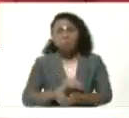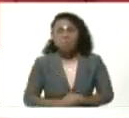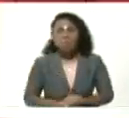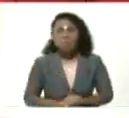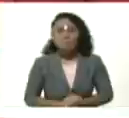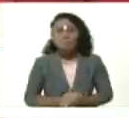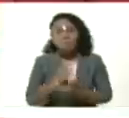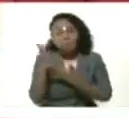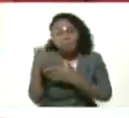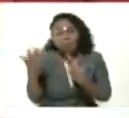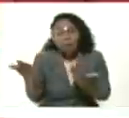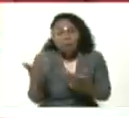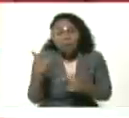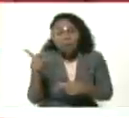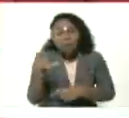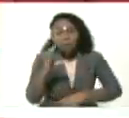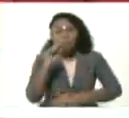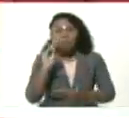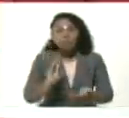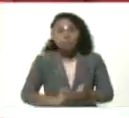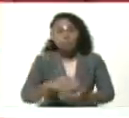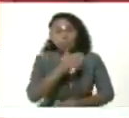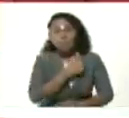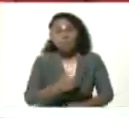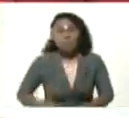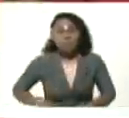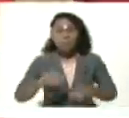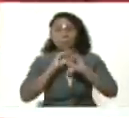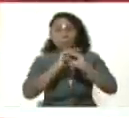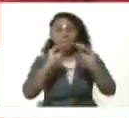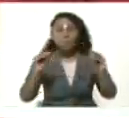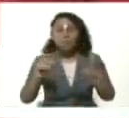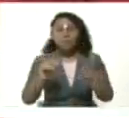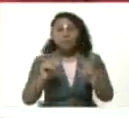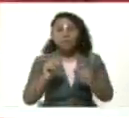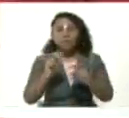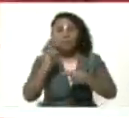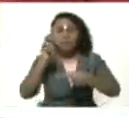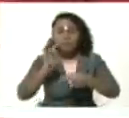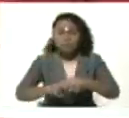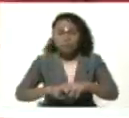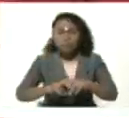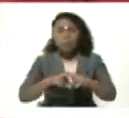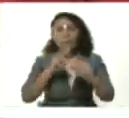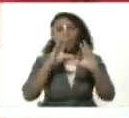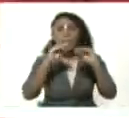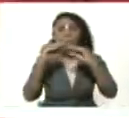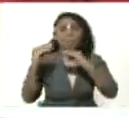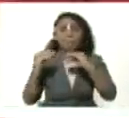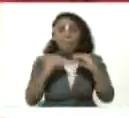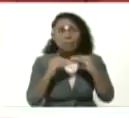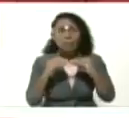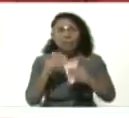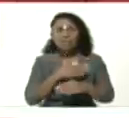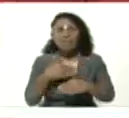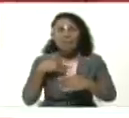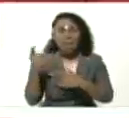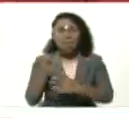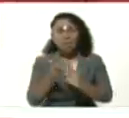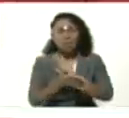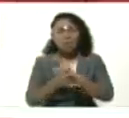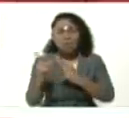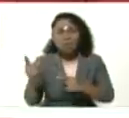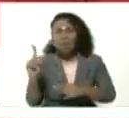Y él, desde su posición de presidente, ha cedido y ha llamado al diálogo. Y ahí estamos sentados. Ah, ¿qué quieren ellos? Que nosotros capitulemos,